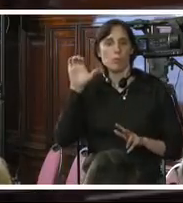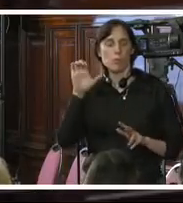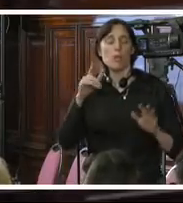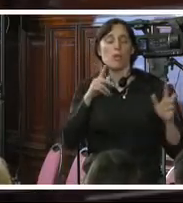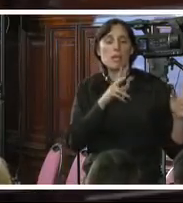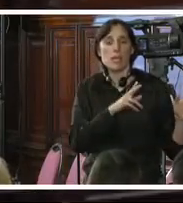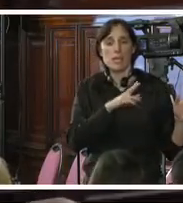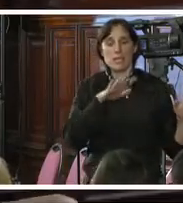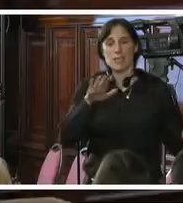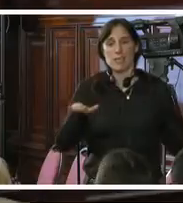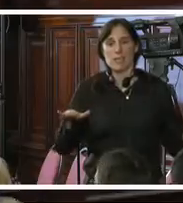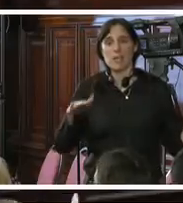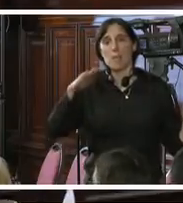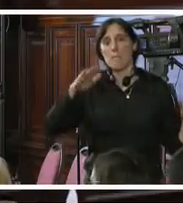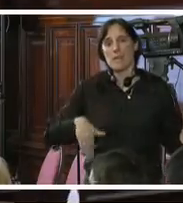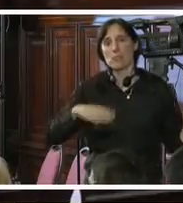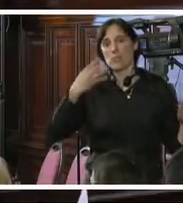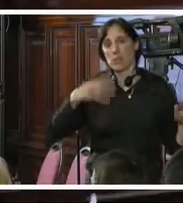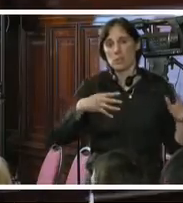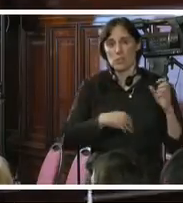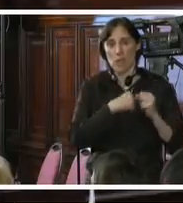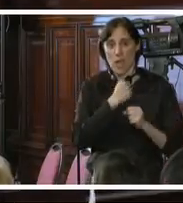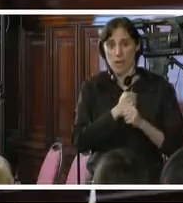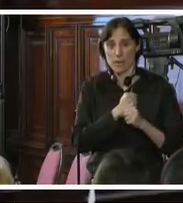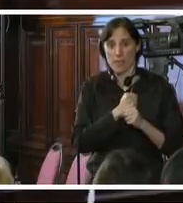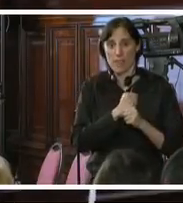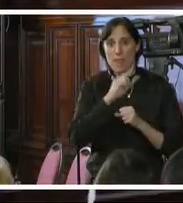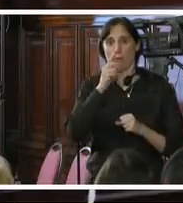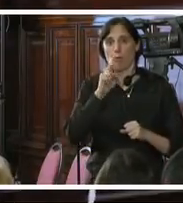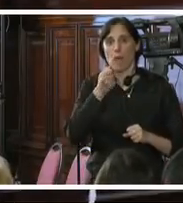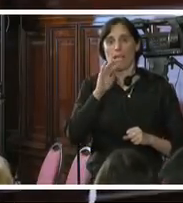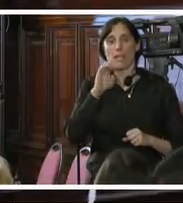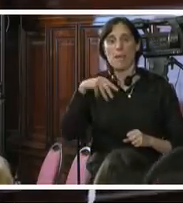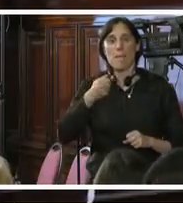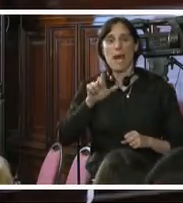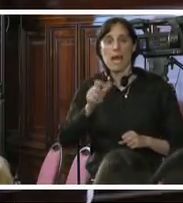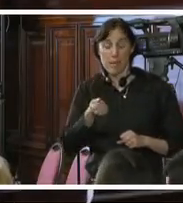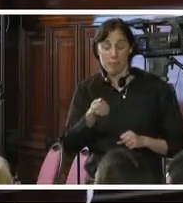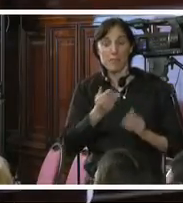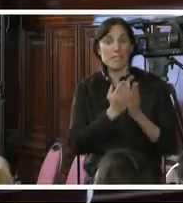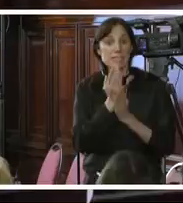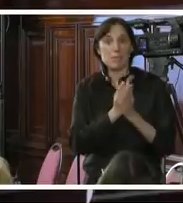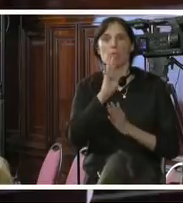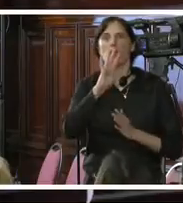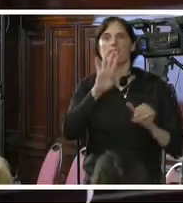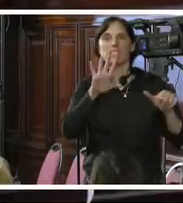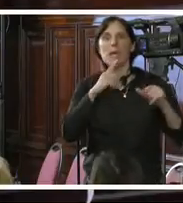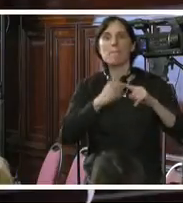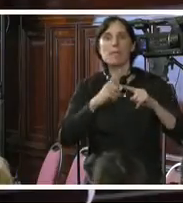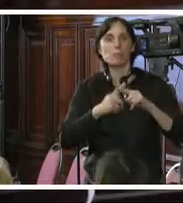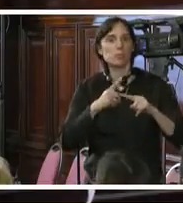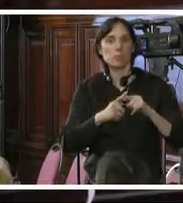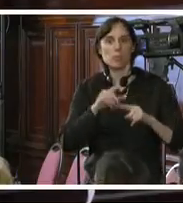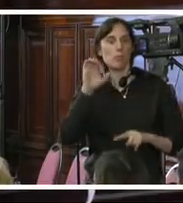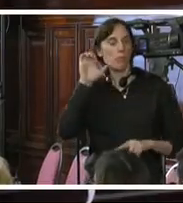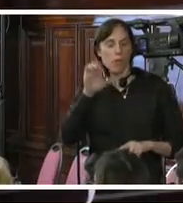los 9 y menores de 14 años. En Guatemala, cada 46 minutos se comete